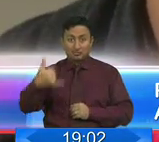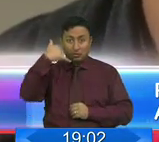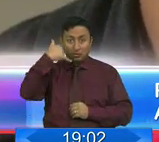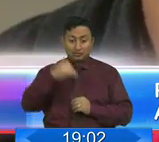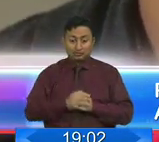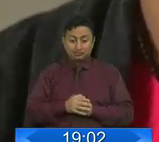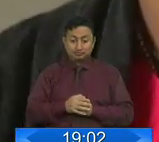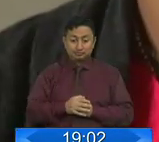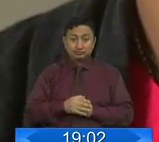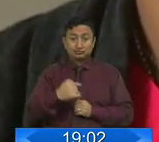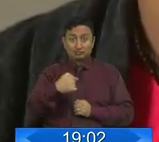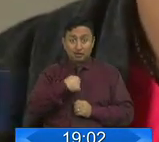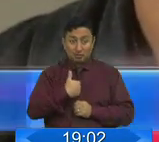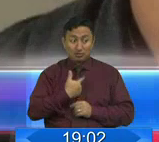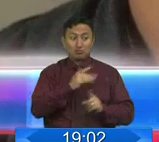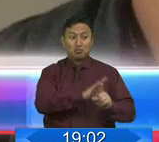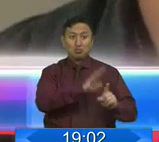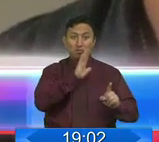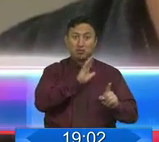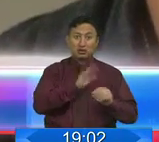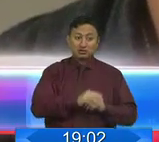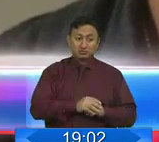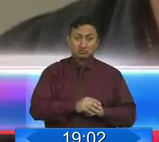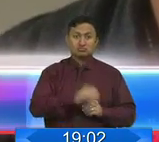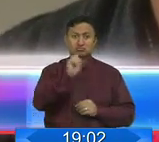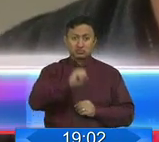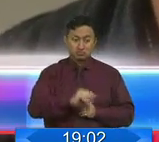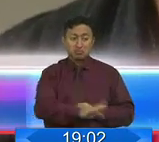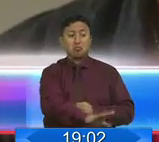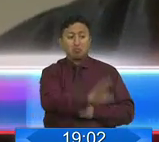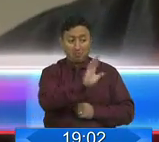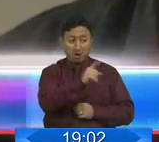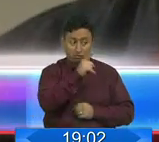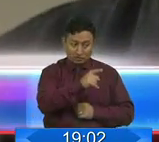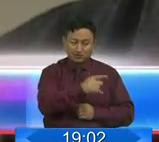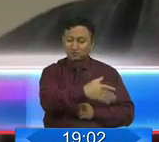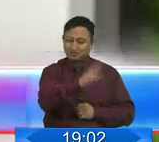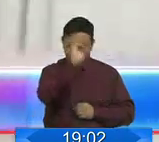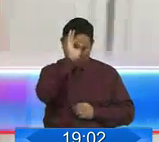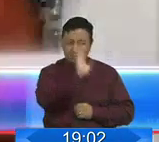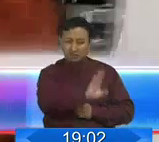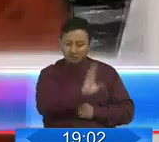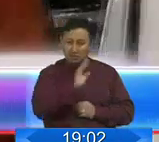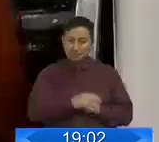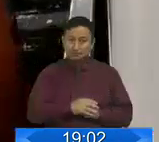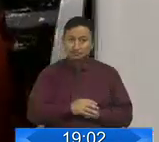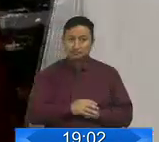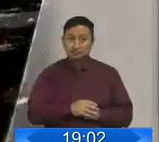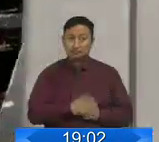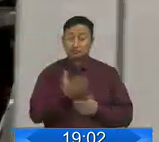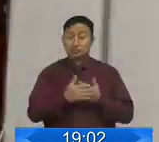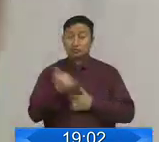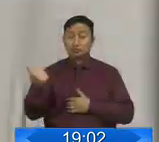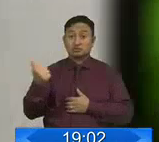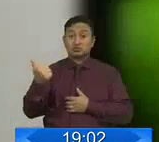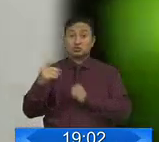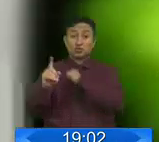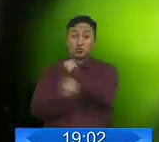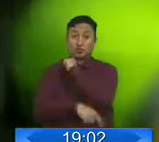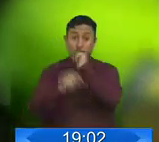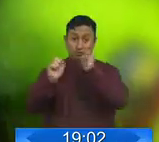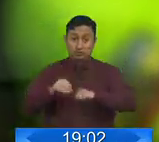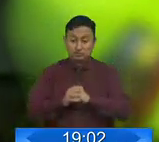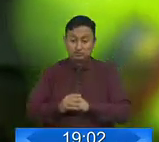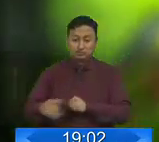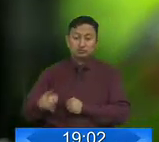tratarme de mí, de amenazar. Dice, sí, dice, ahora yo, usted no sabe lo que le va a pasar. De declararse lo culpable, podría recibir una